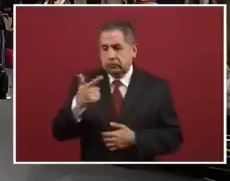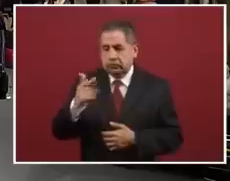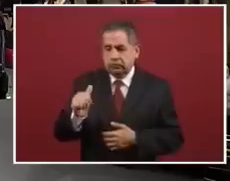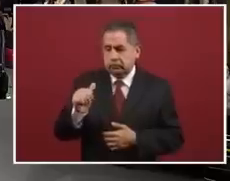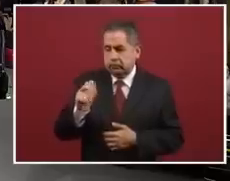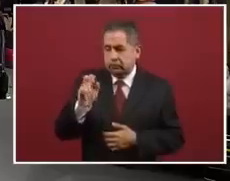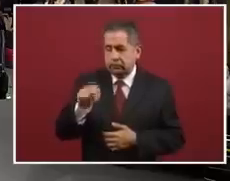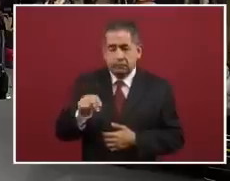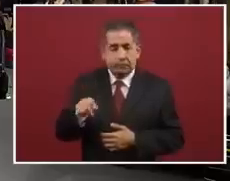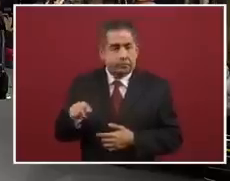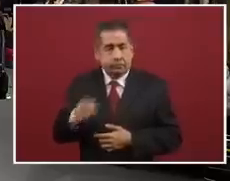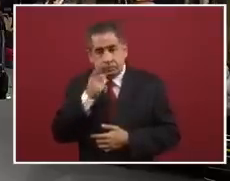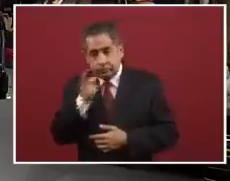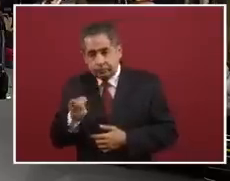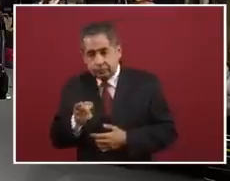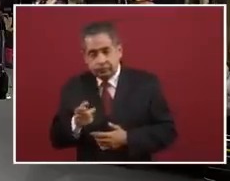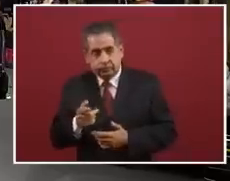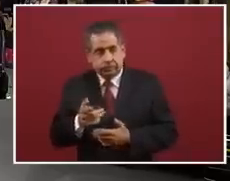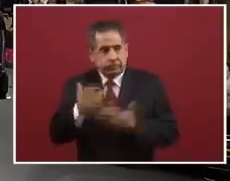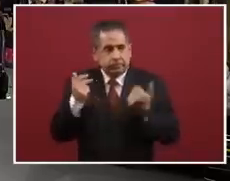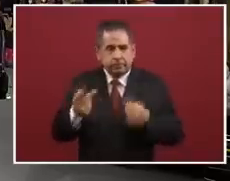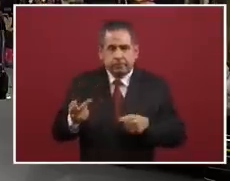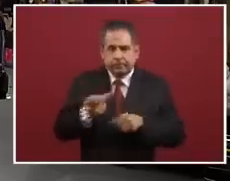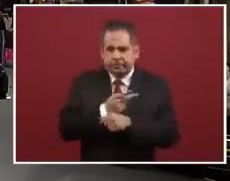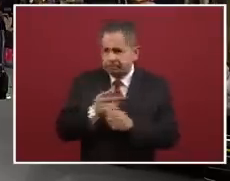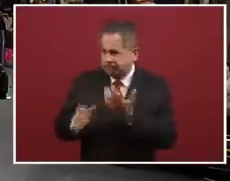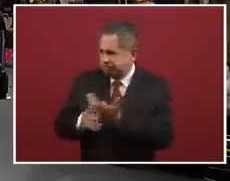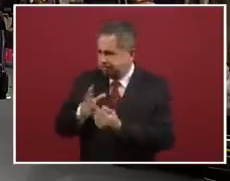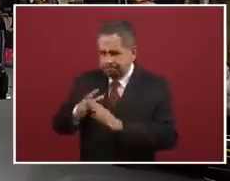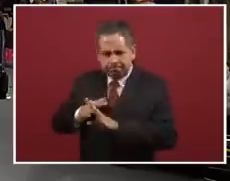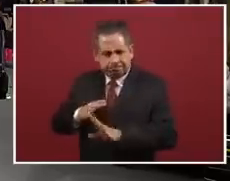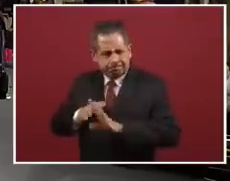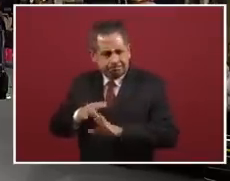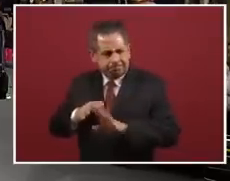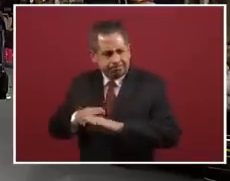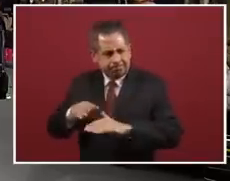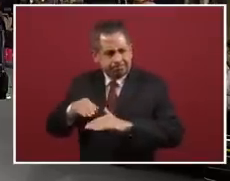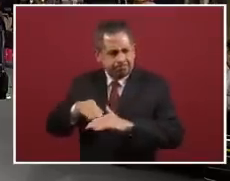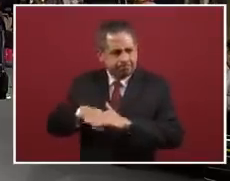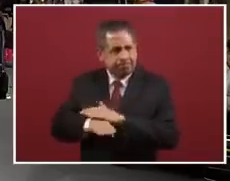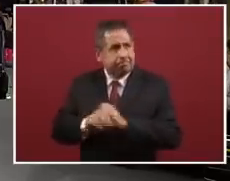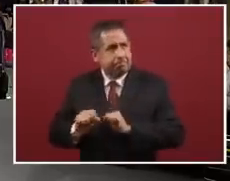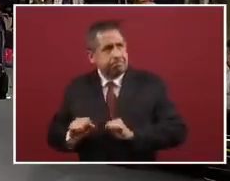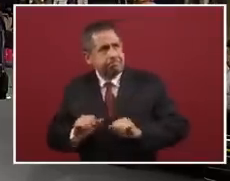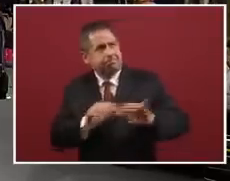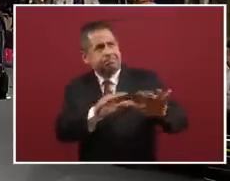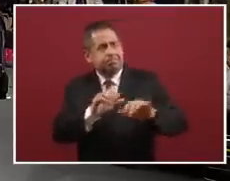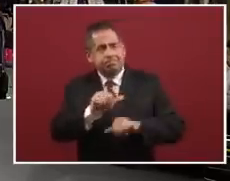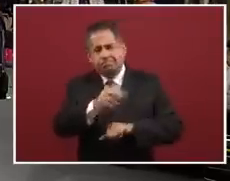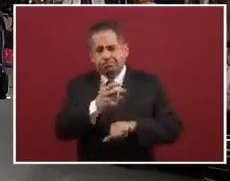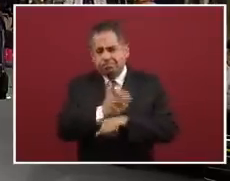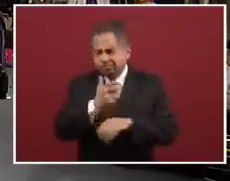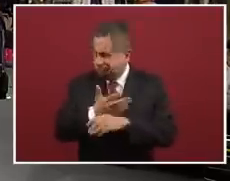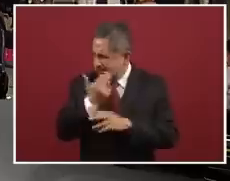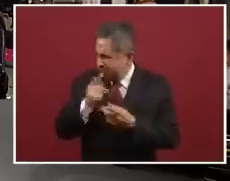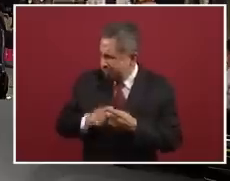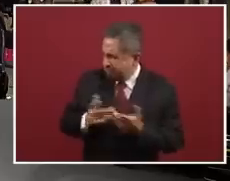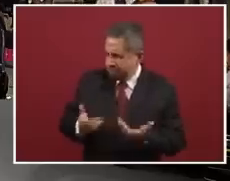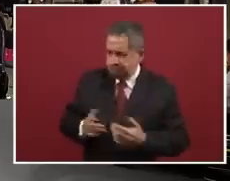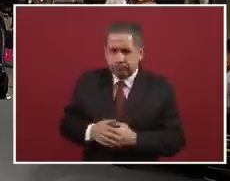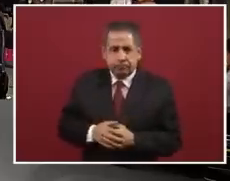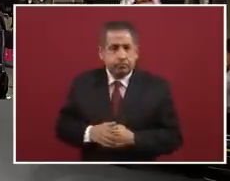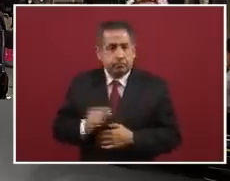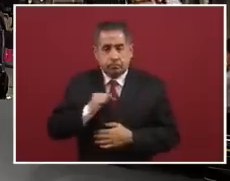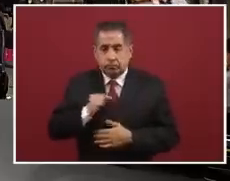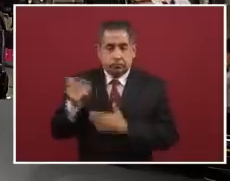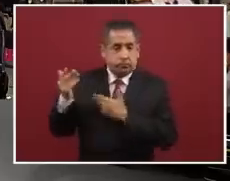estaba pasando esta cantidad de migrantes que llegan a la frontera estadounidense. Yo acabo de regresar